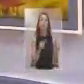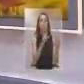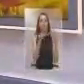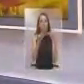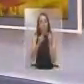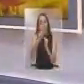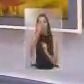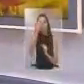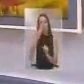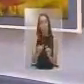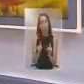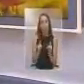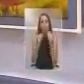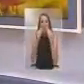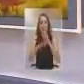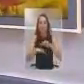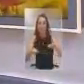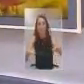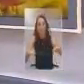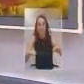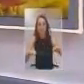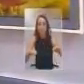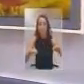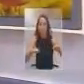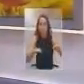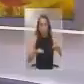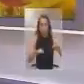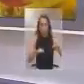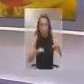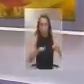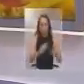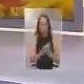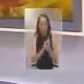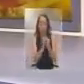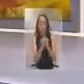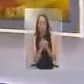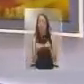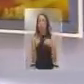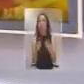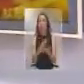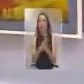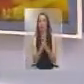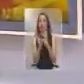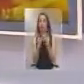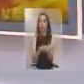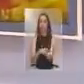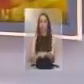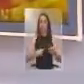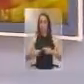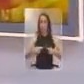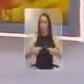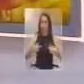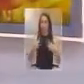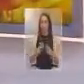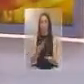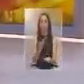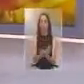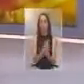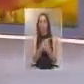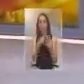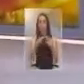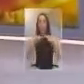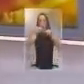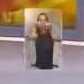Bueno, se hizo popular como un juguete para niños, pero se ha transformado, quiero decir, en un regalo para toda la familia. El comercio está ofreciendo decenas de modelos